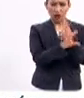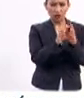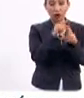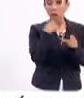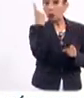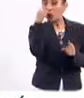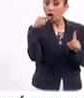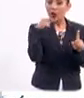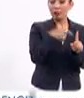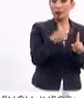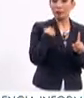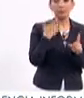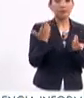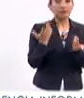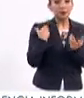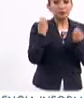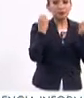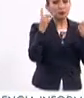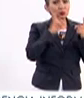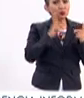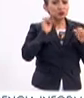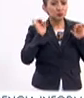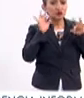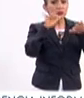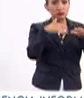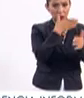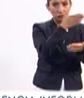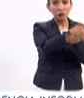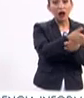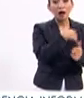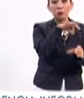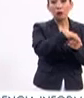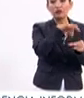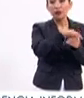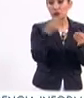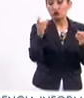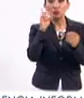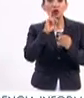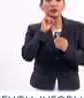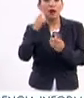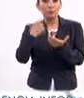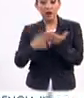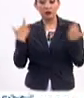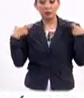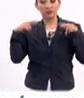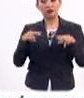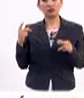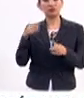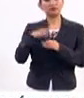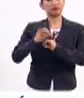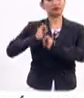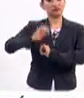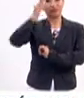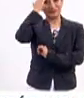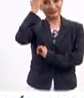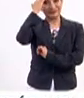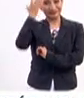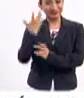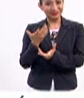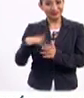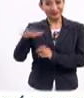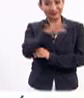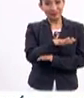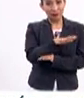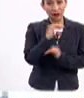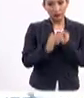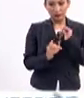una de ellas es precisamente por la cantidad de mujeres que participaron en él y la cantidad de mujeres que quedaron representadas en los órganos legislativos. ¿Te refieres